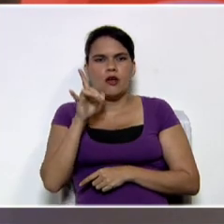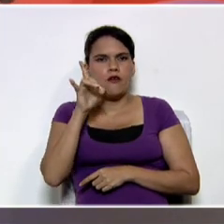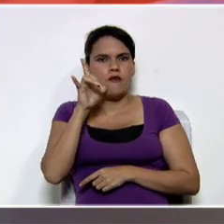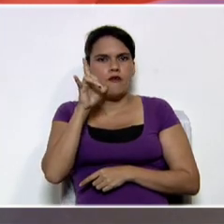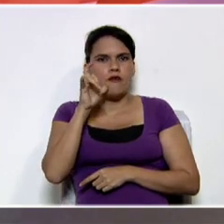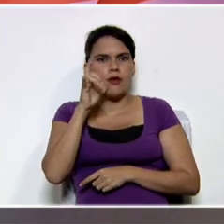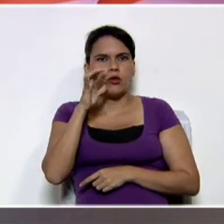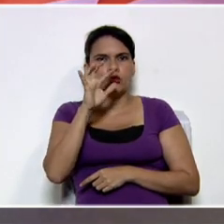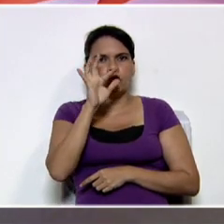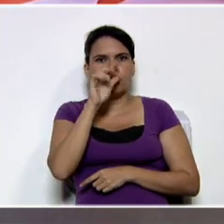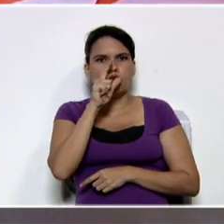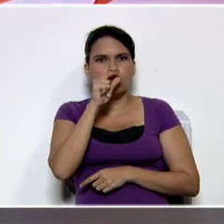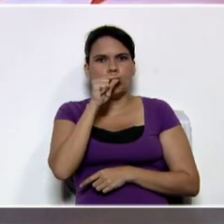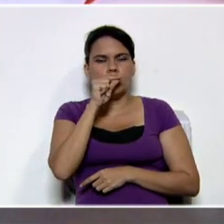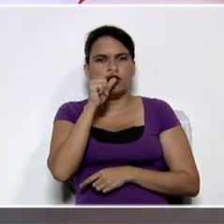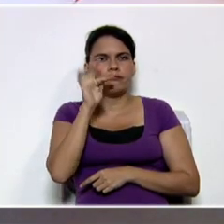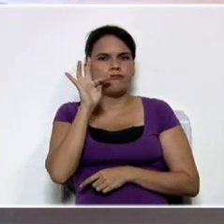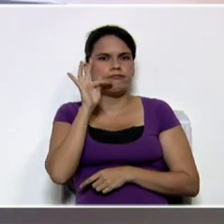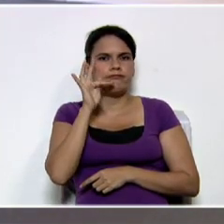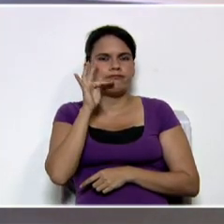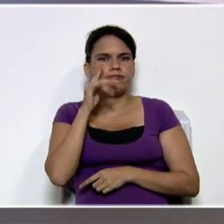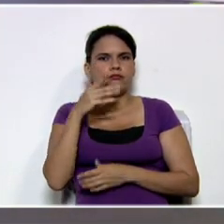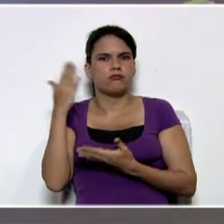Twitter, Instagram y Facebook a través de